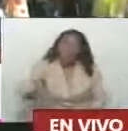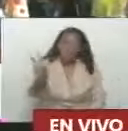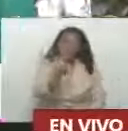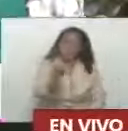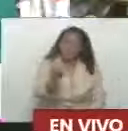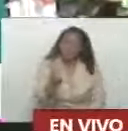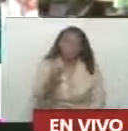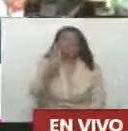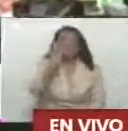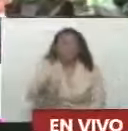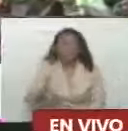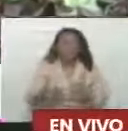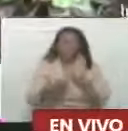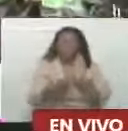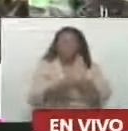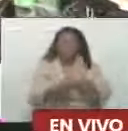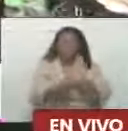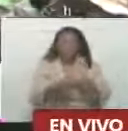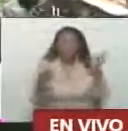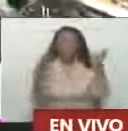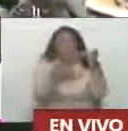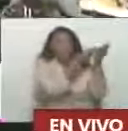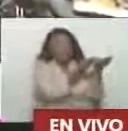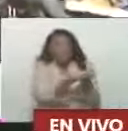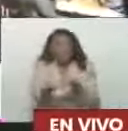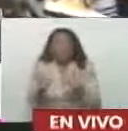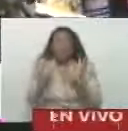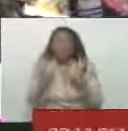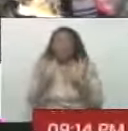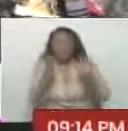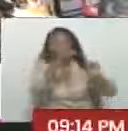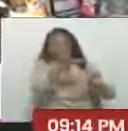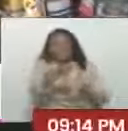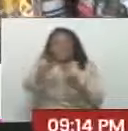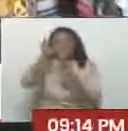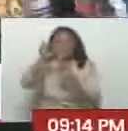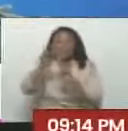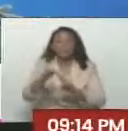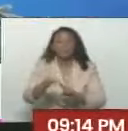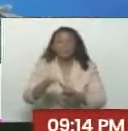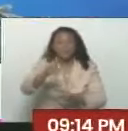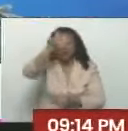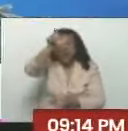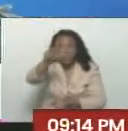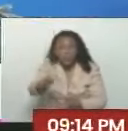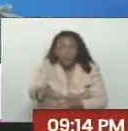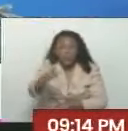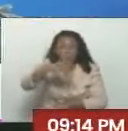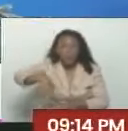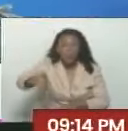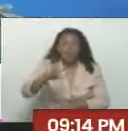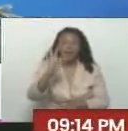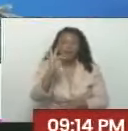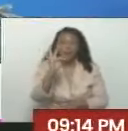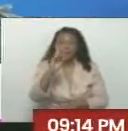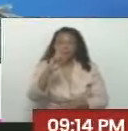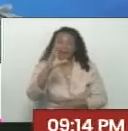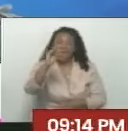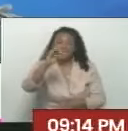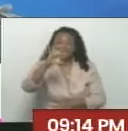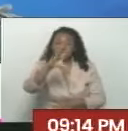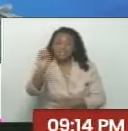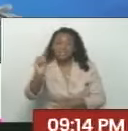Y aquí está, invitado especial, el gran Francisco